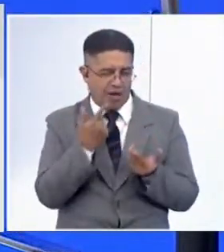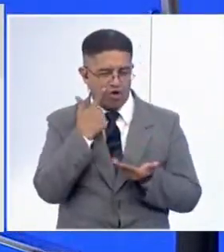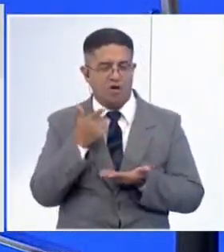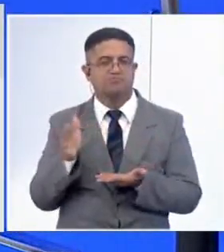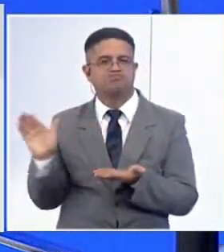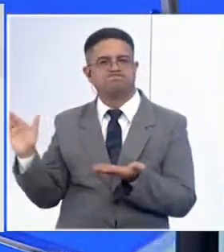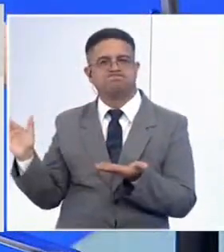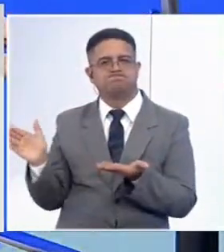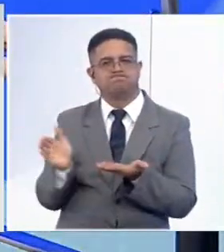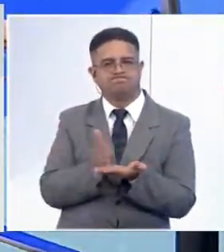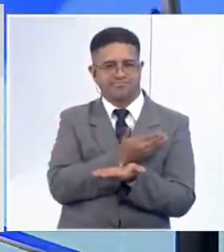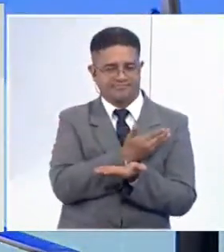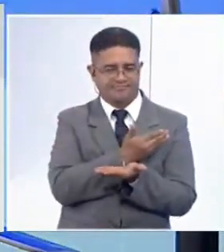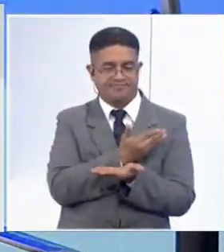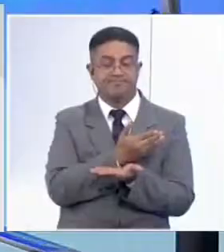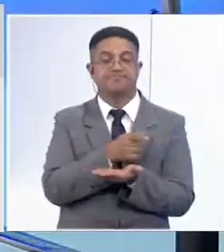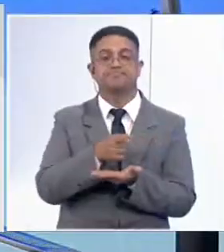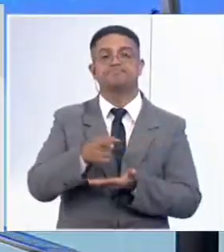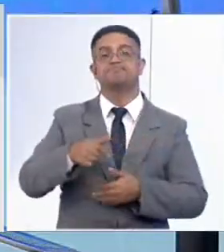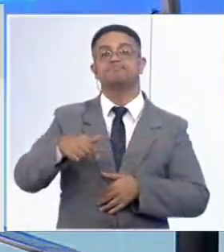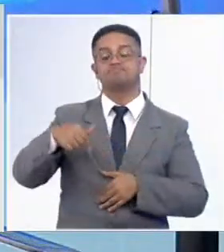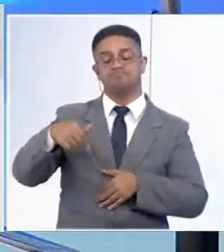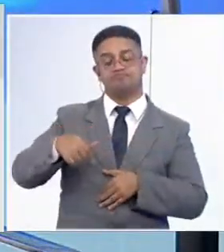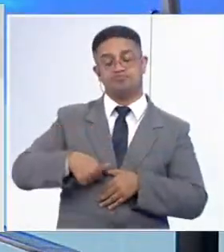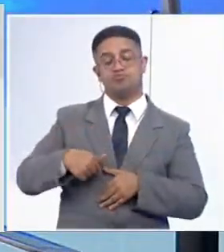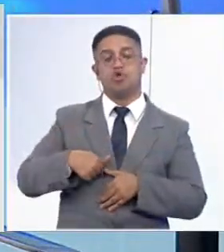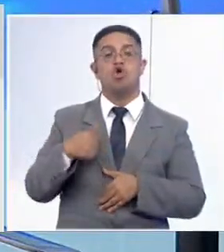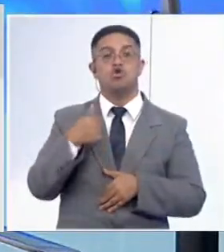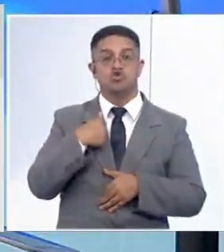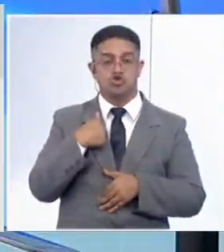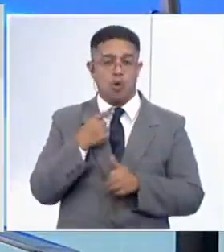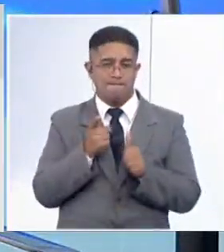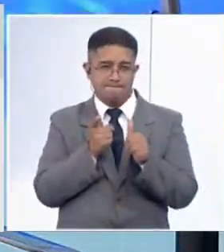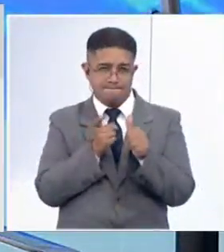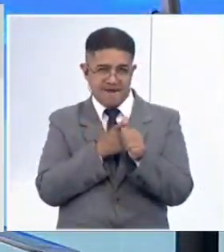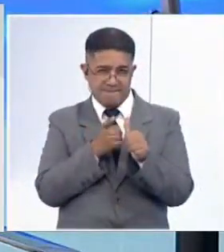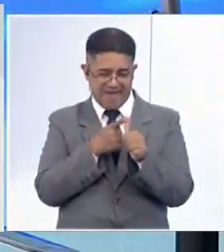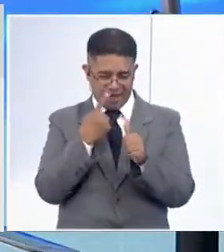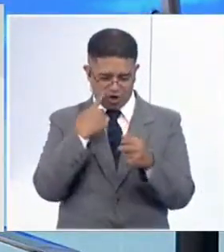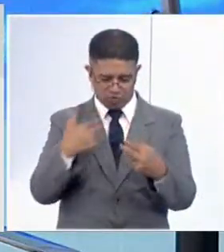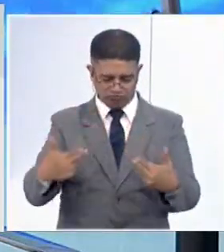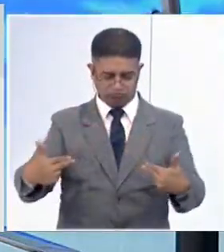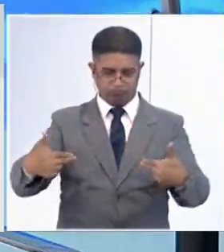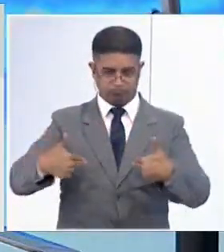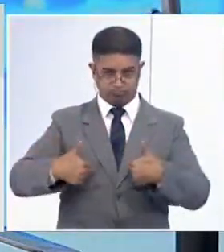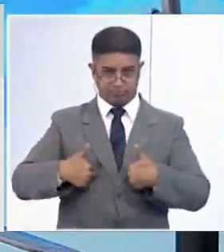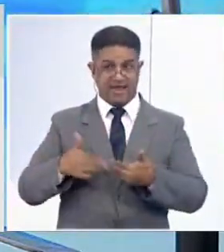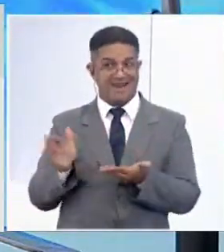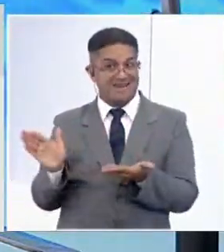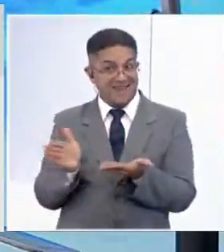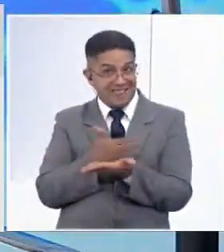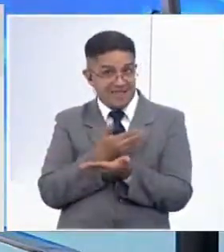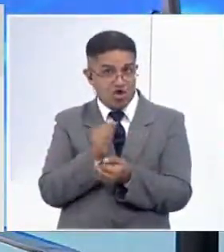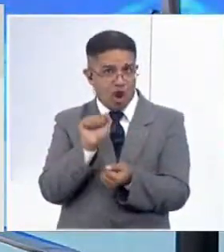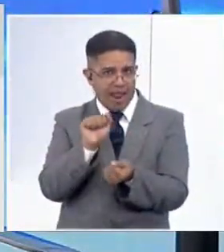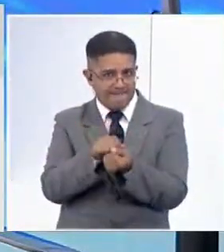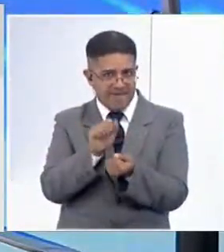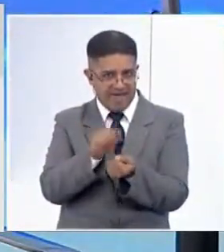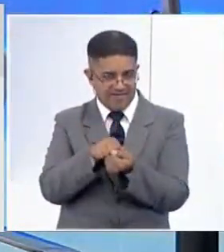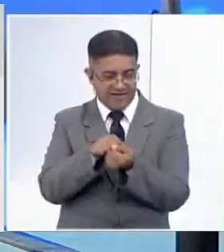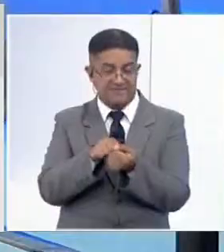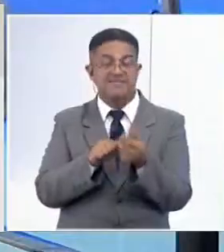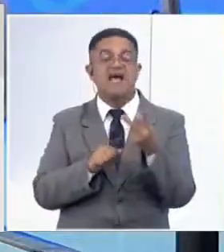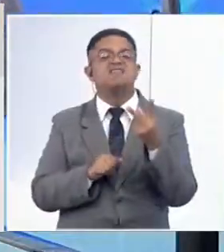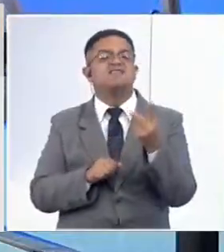O CEPRE, que es más CEPRE, cortico. o es más corto. Okay. Yo entro primero en un primer plano, retiro los cálculos del árbol biliar y en un